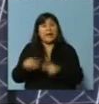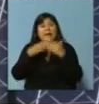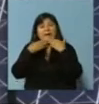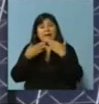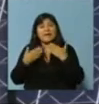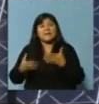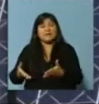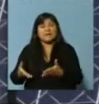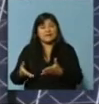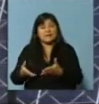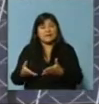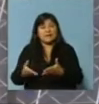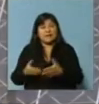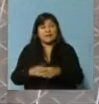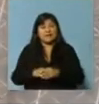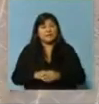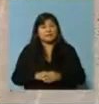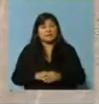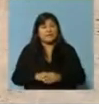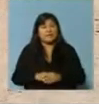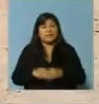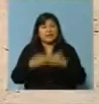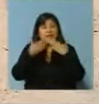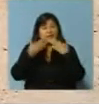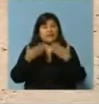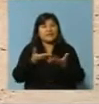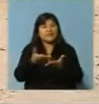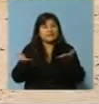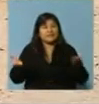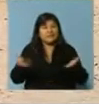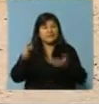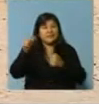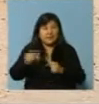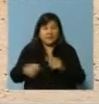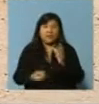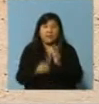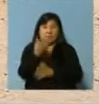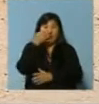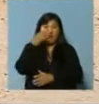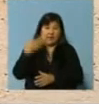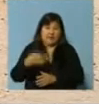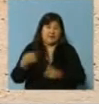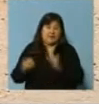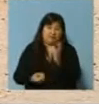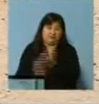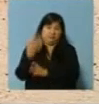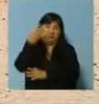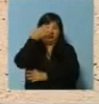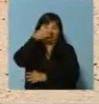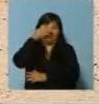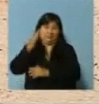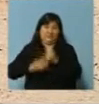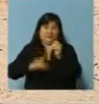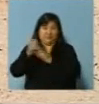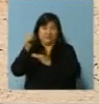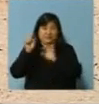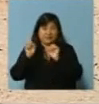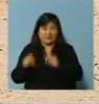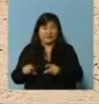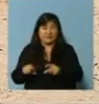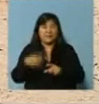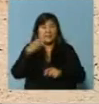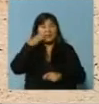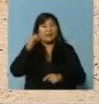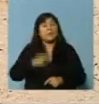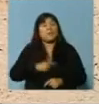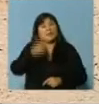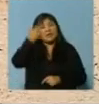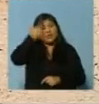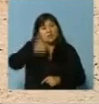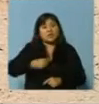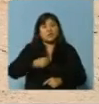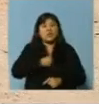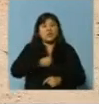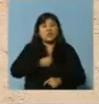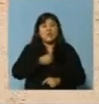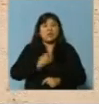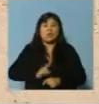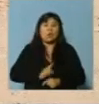nosotros esta obra se hizo realidad. Me siento orgulloso por ser